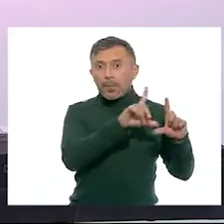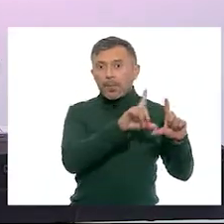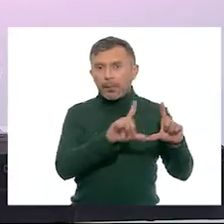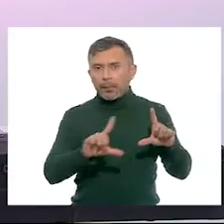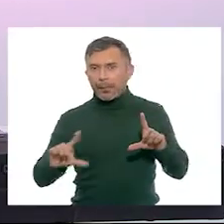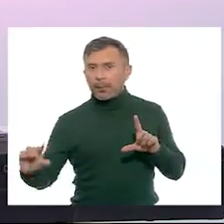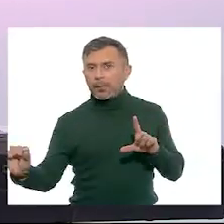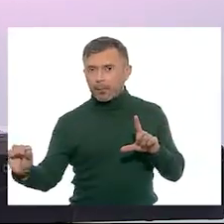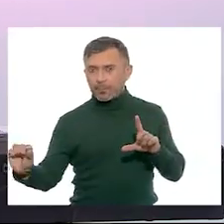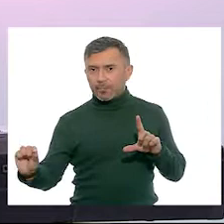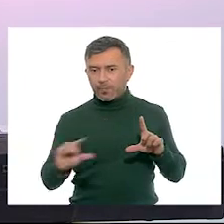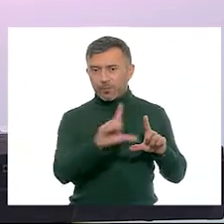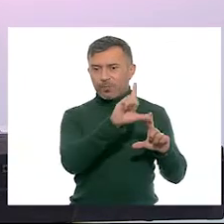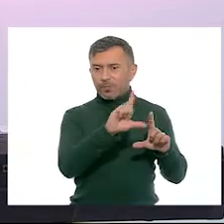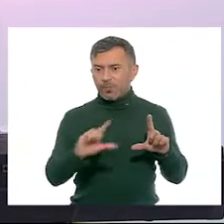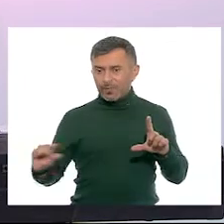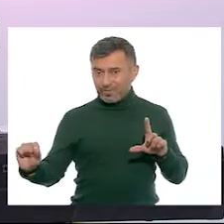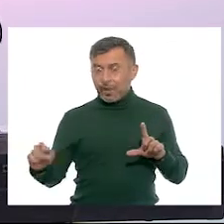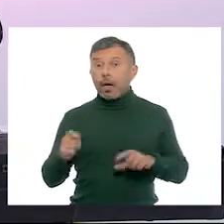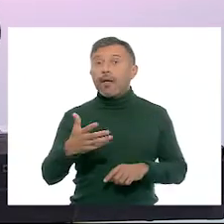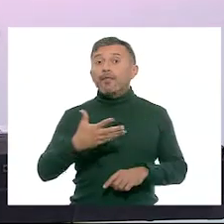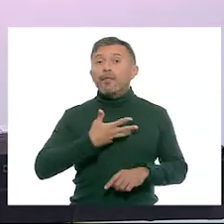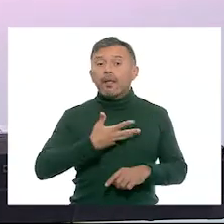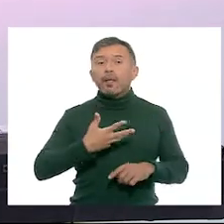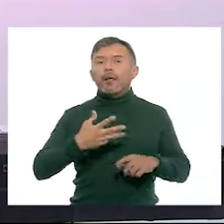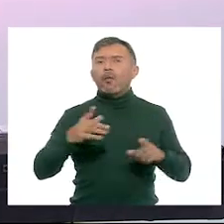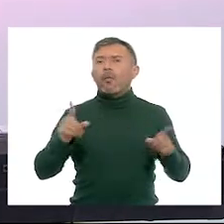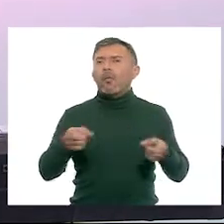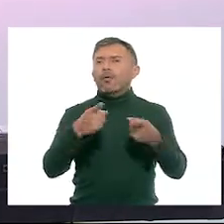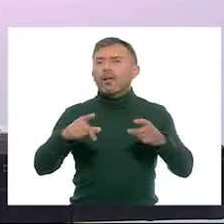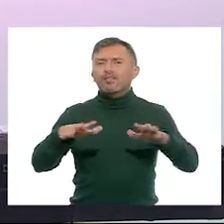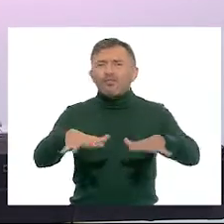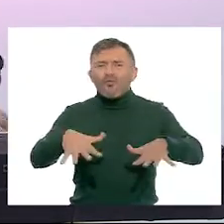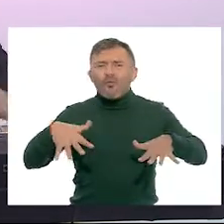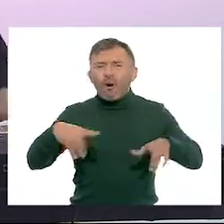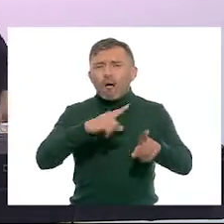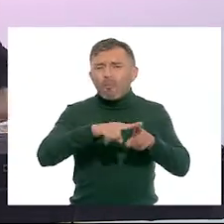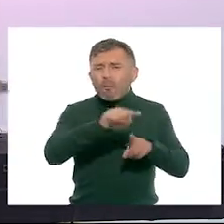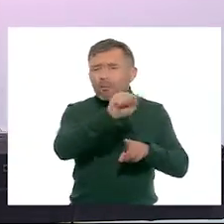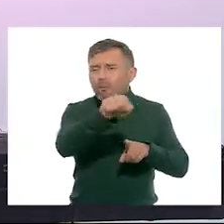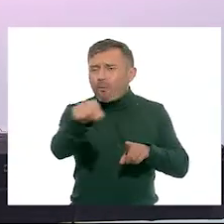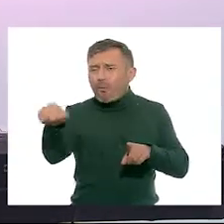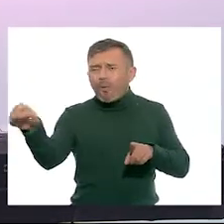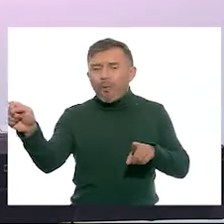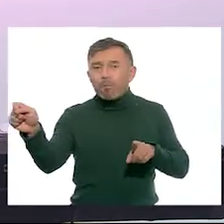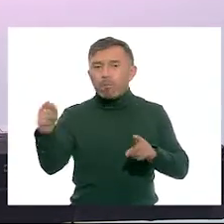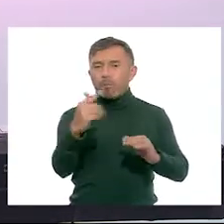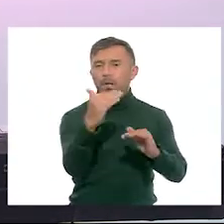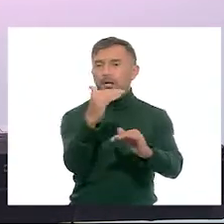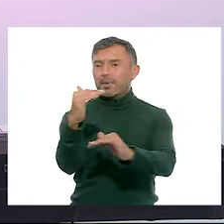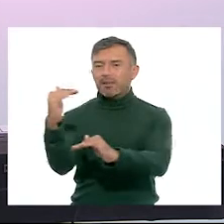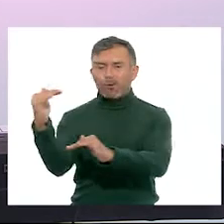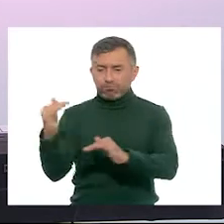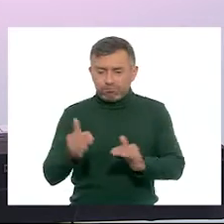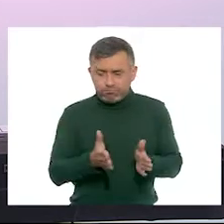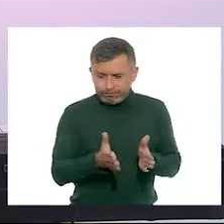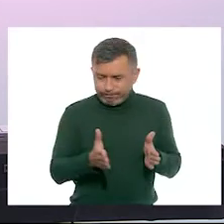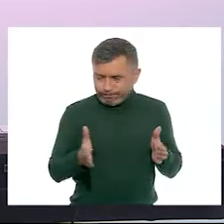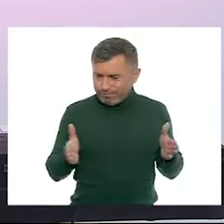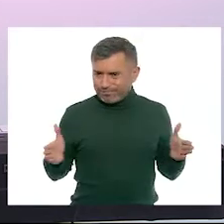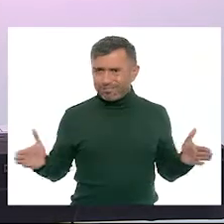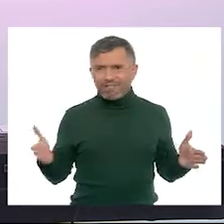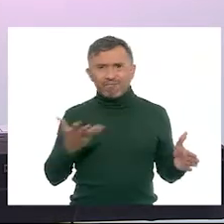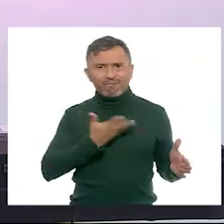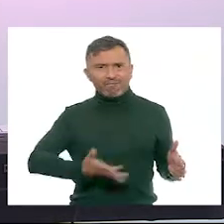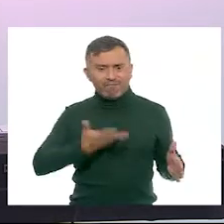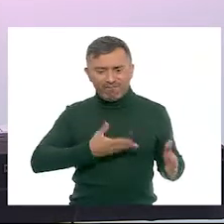Entonces, prácticamente todos los instrumentos de la orquesta están contenidos aquí y lo malo es que